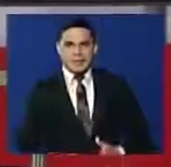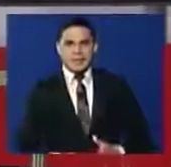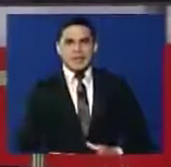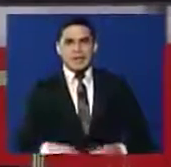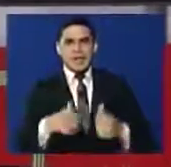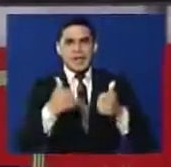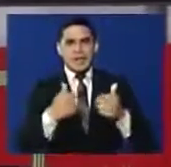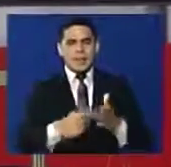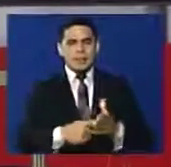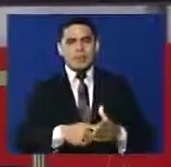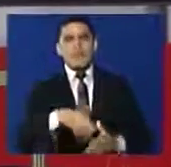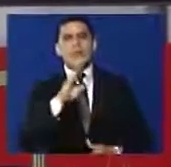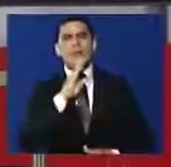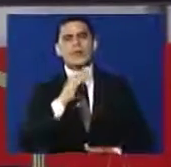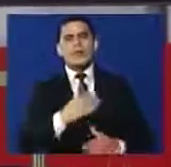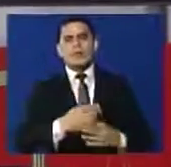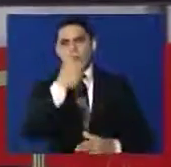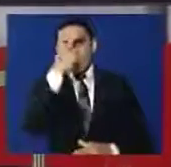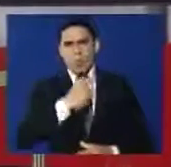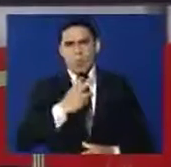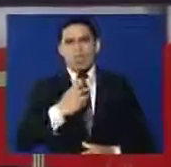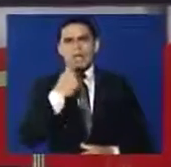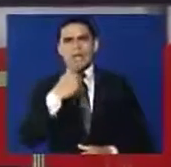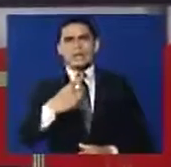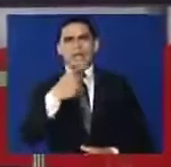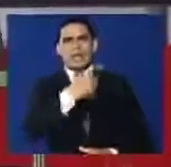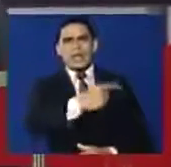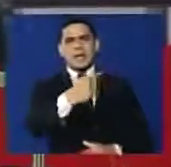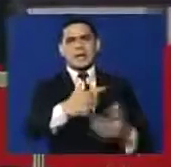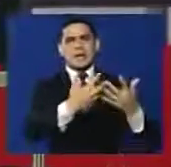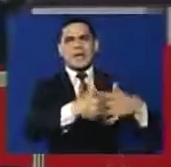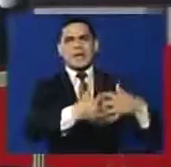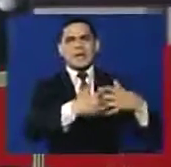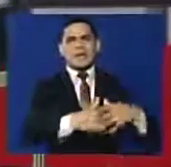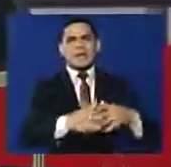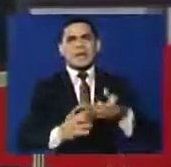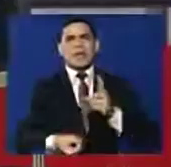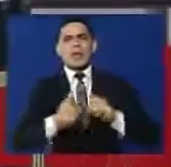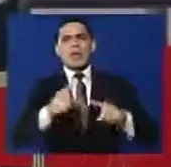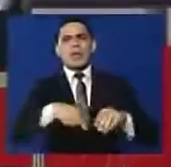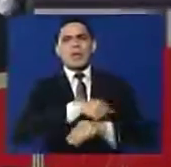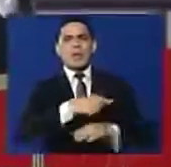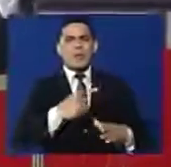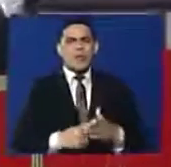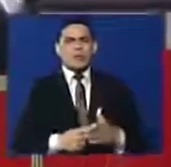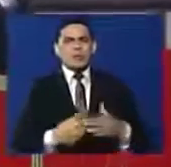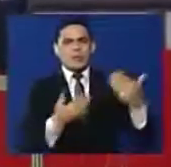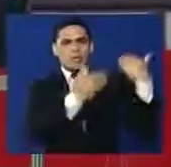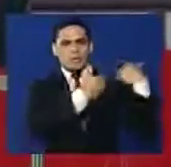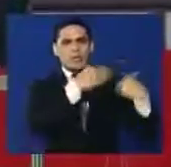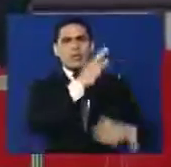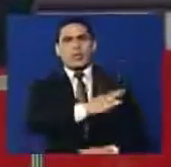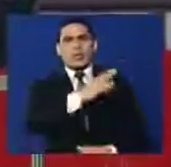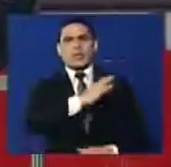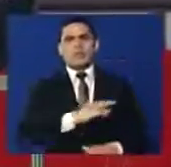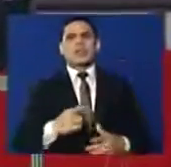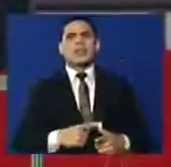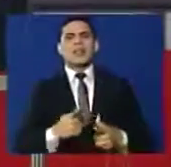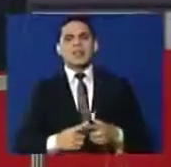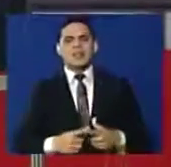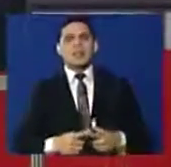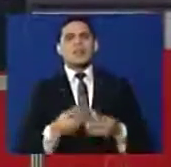del Grameen Bank, el Banco de los Pobres, dice que los empresarios tienen que llegar a un momento de su responsabilidad social y no